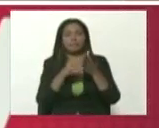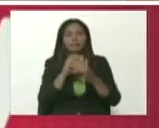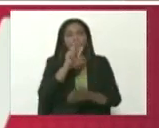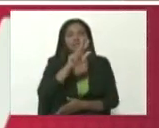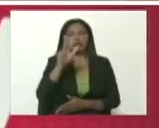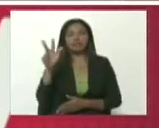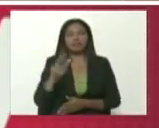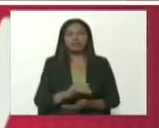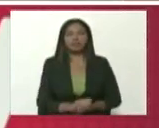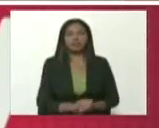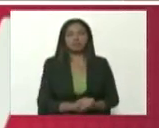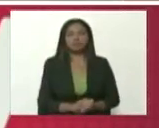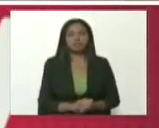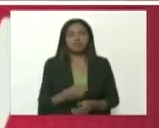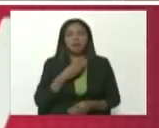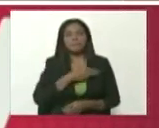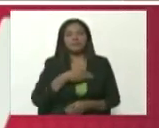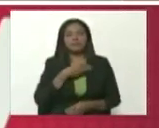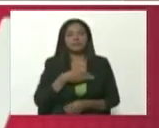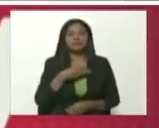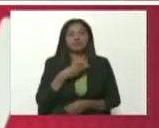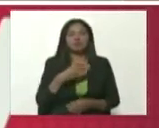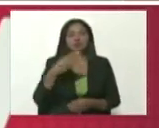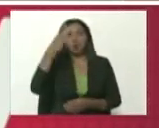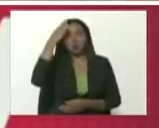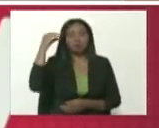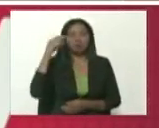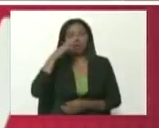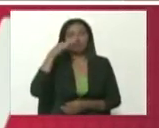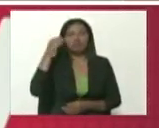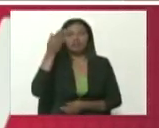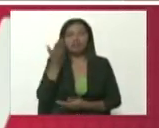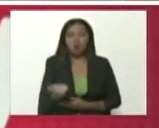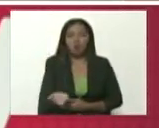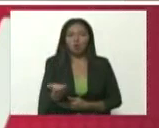160.033. Y la gran misión, José Gregorio Hernández,